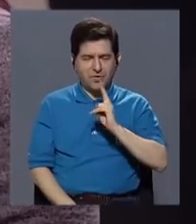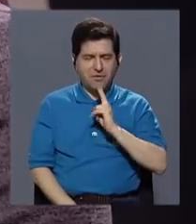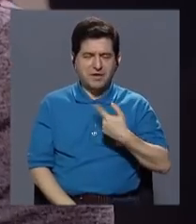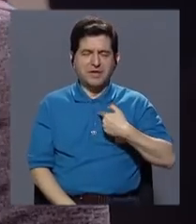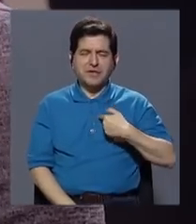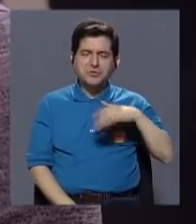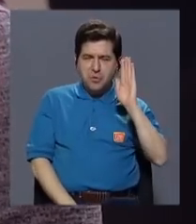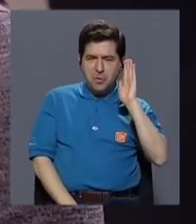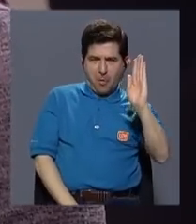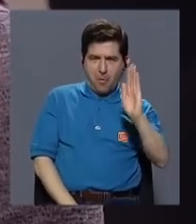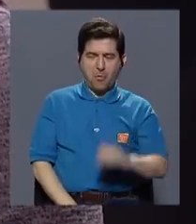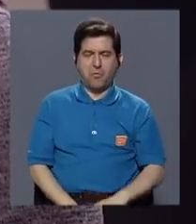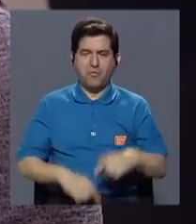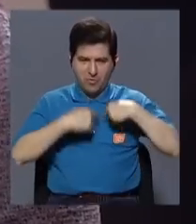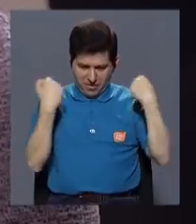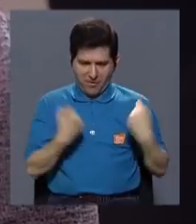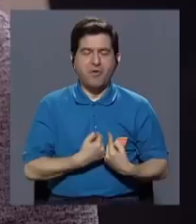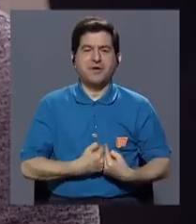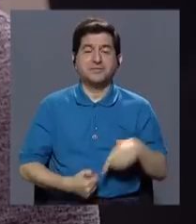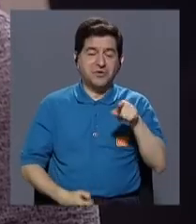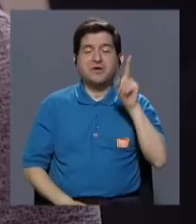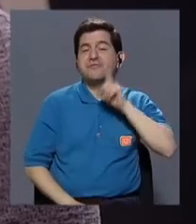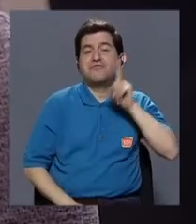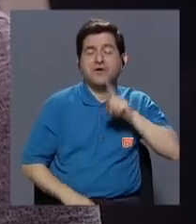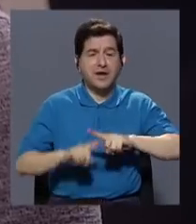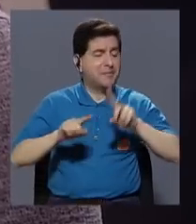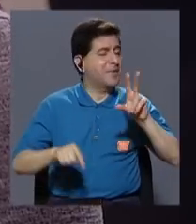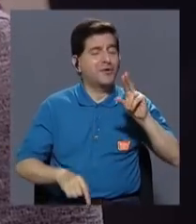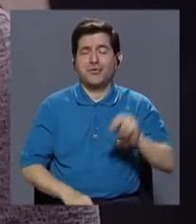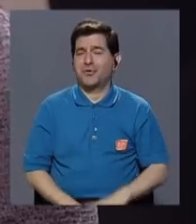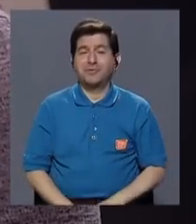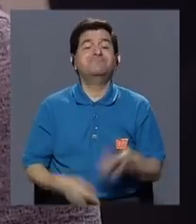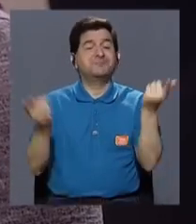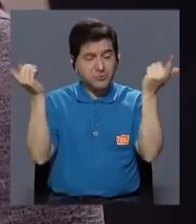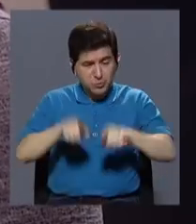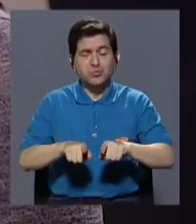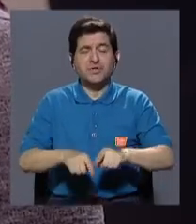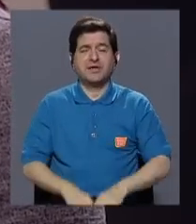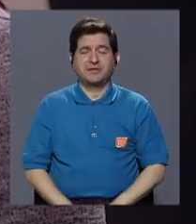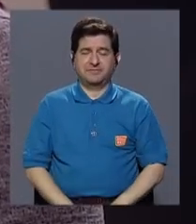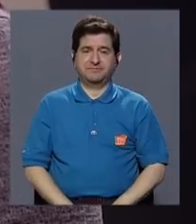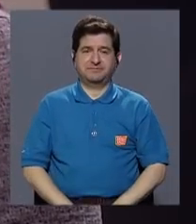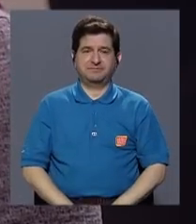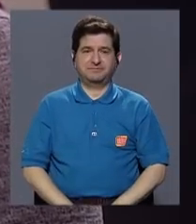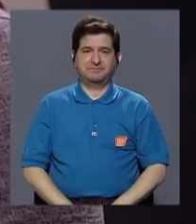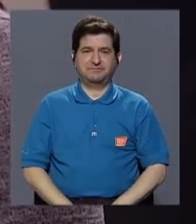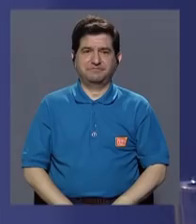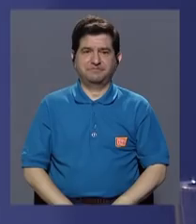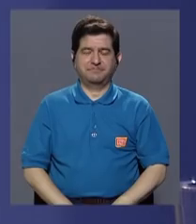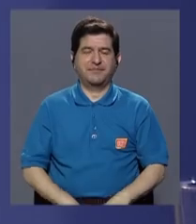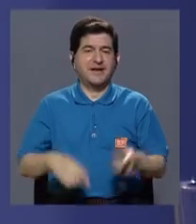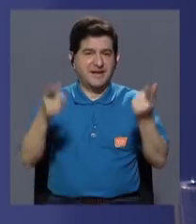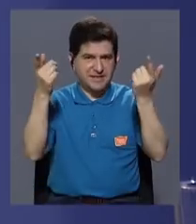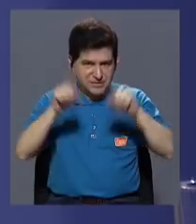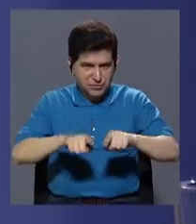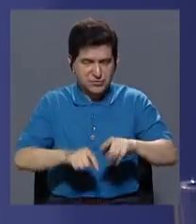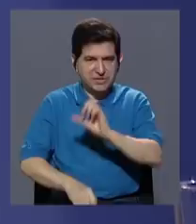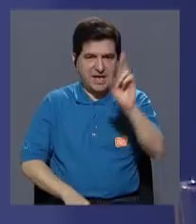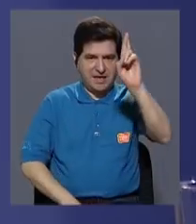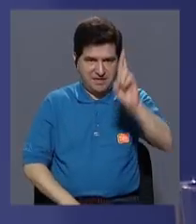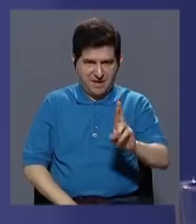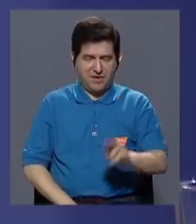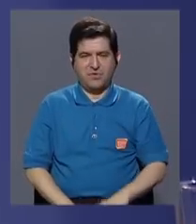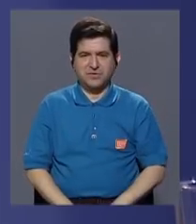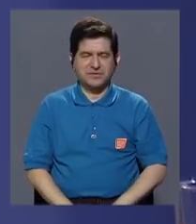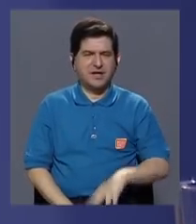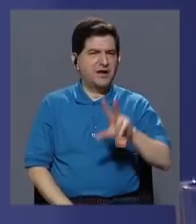juro que desearía yo que fuera fuera ficción de exclusión esto pasa ahí afuera esto pasa en la costa